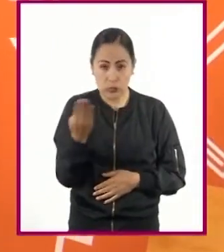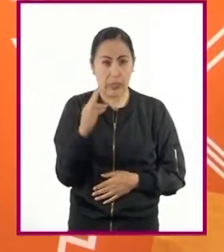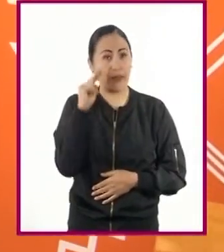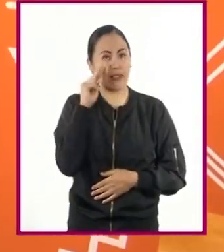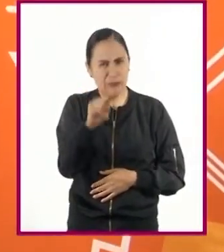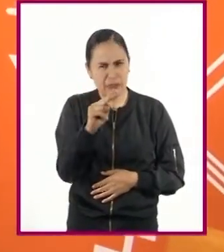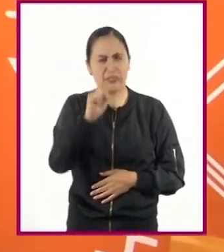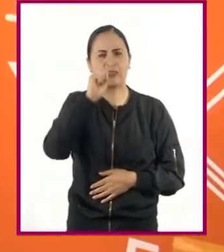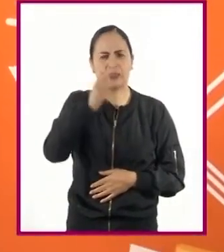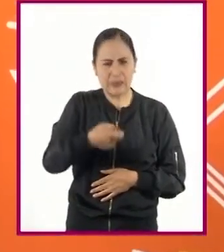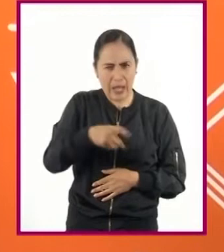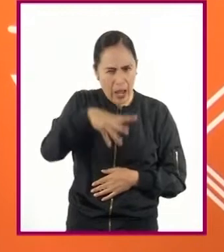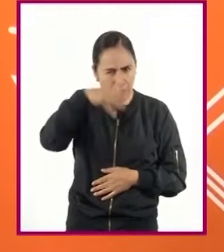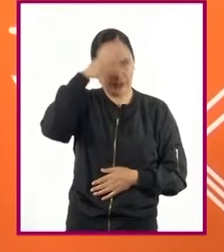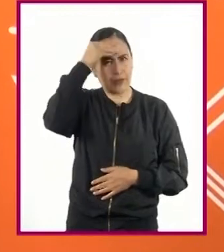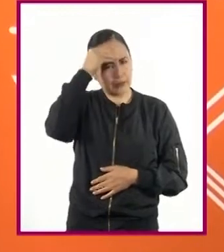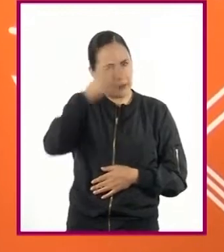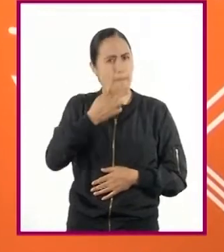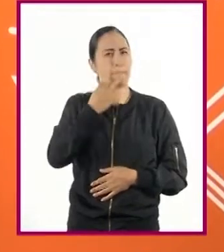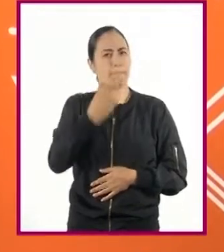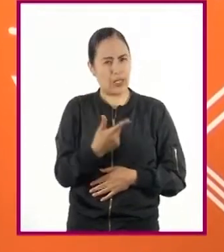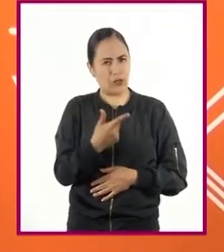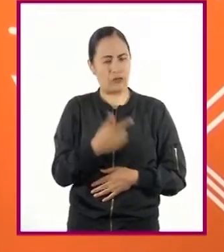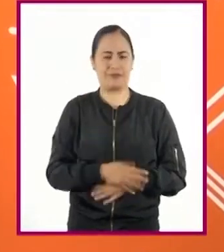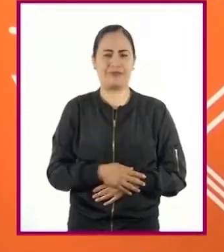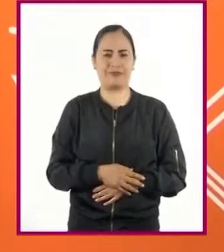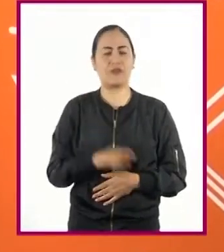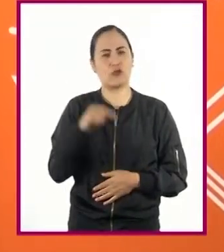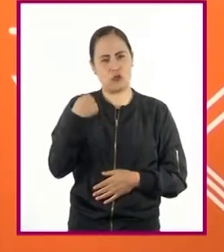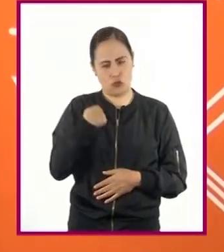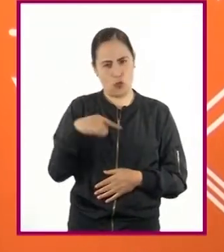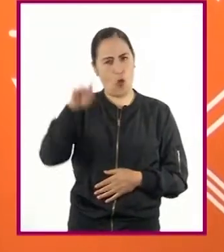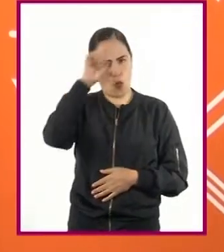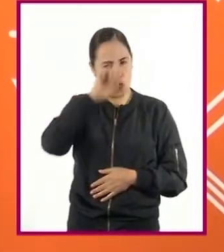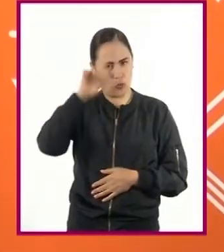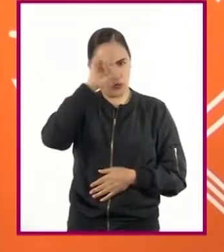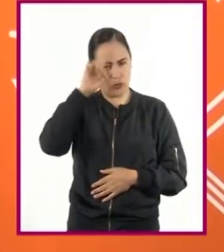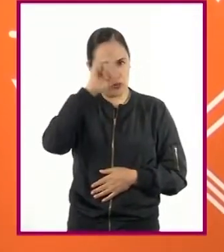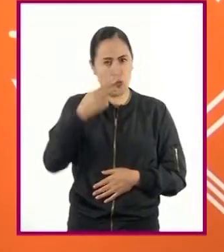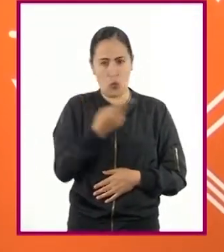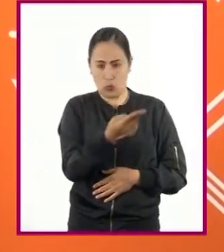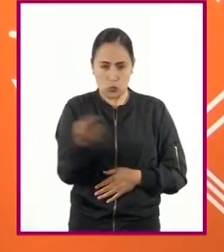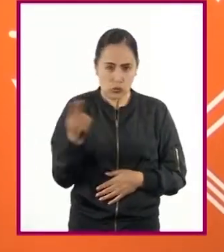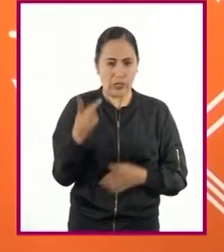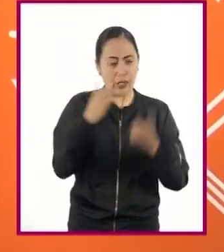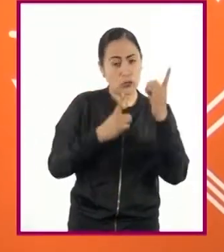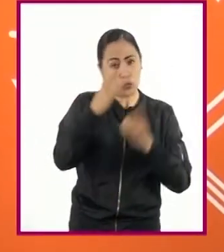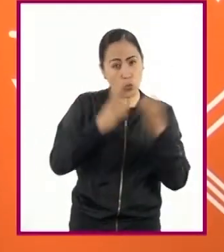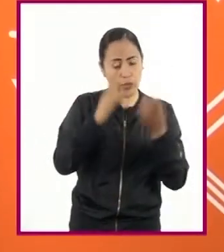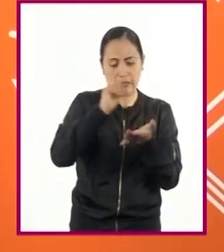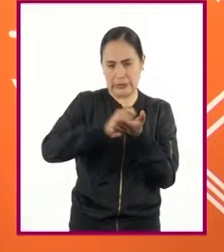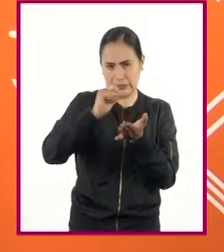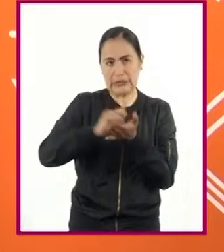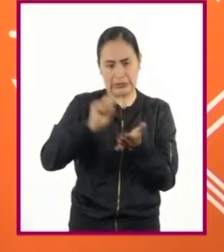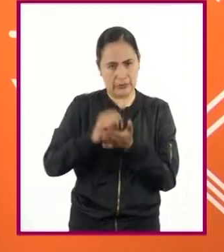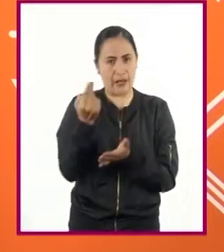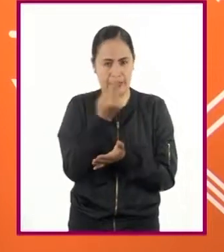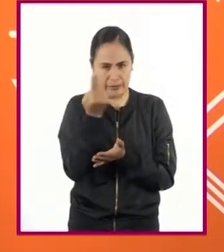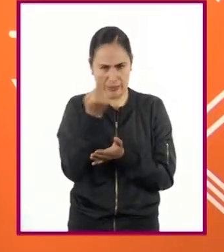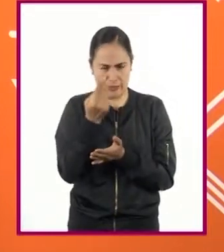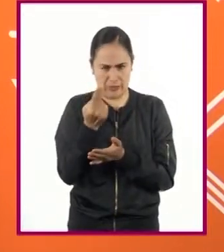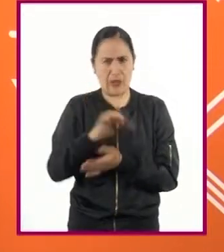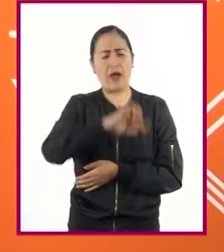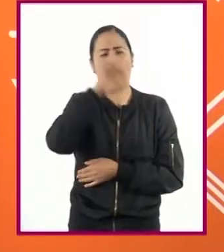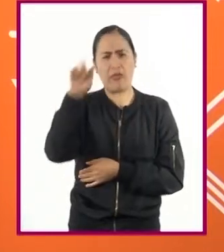para fortalecer su conocimiento, así que les recomiendo llevar un registro de las dudas, pues muchas de estas las